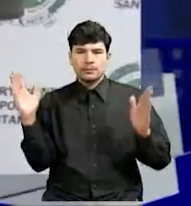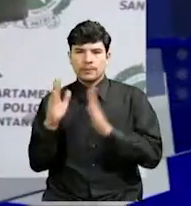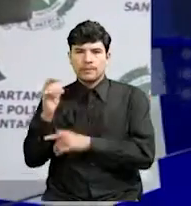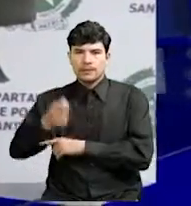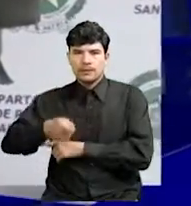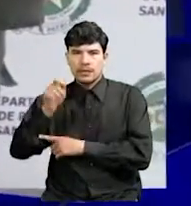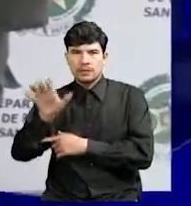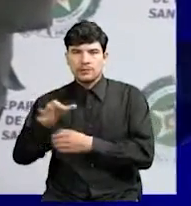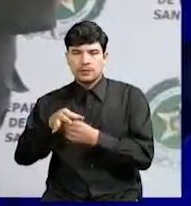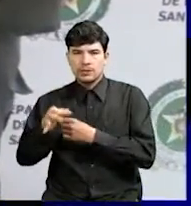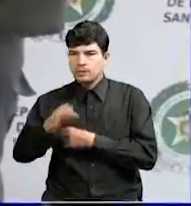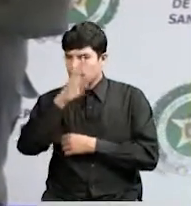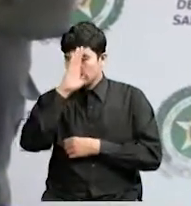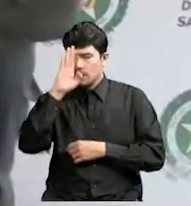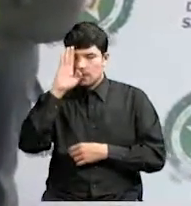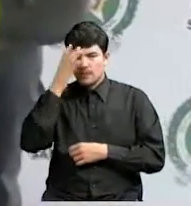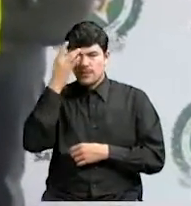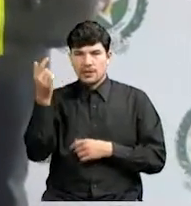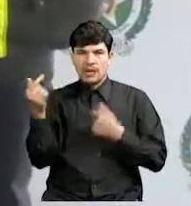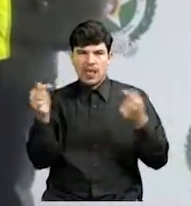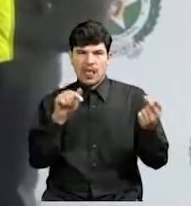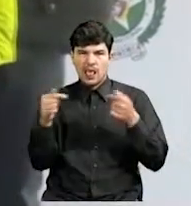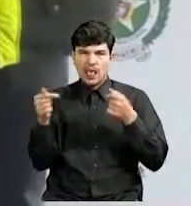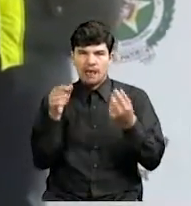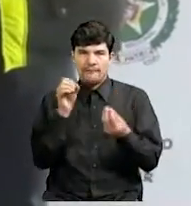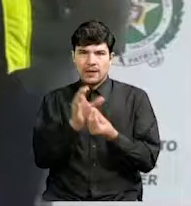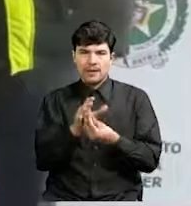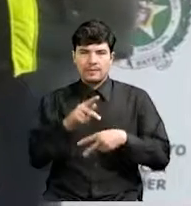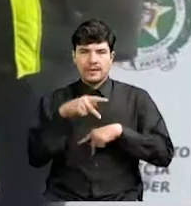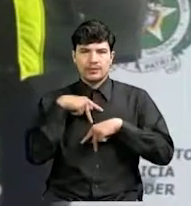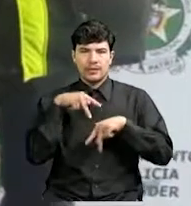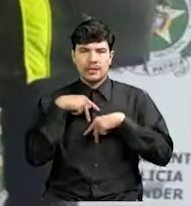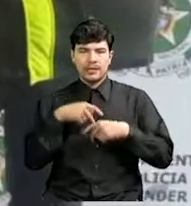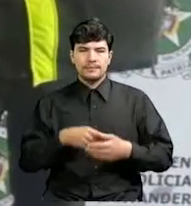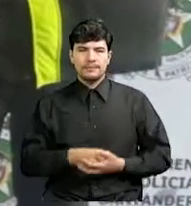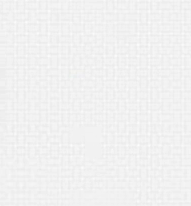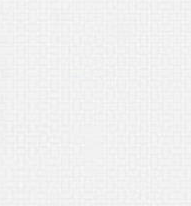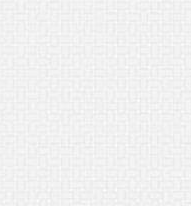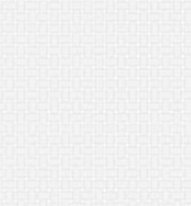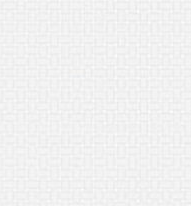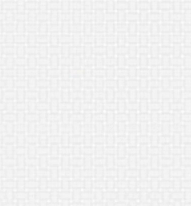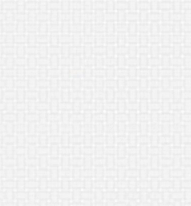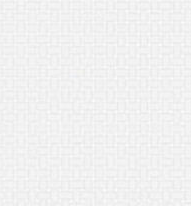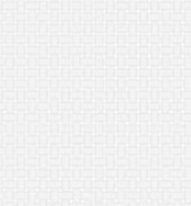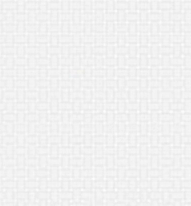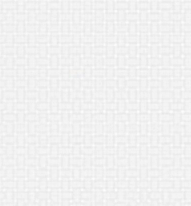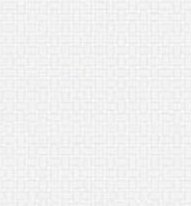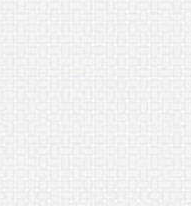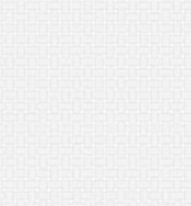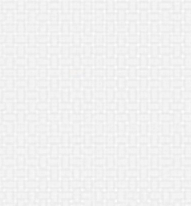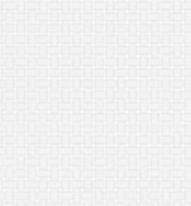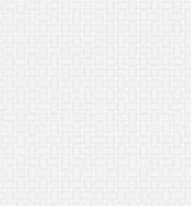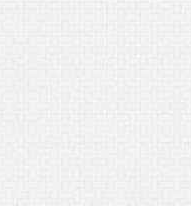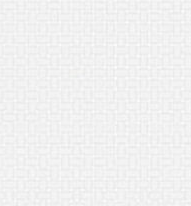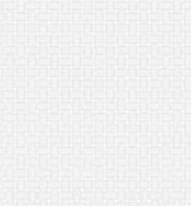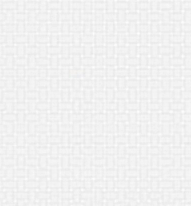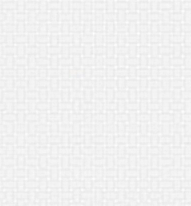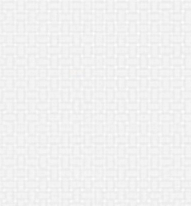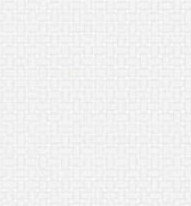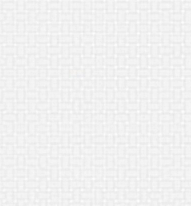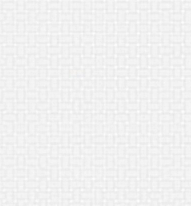Local de San Gil por el delito de lesiones personales. Canaltro.com